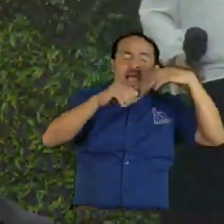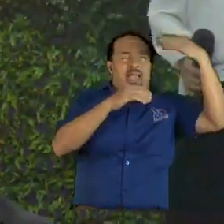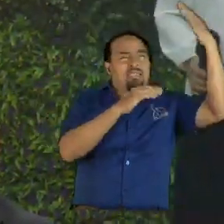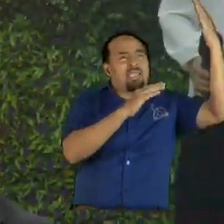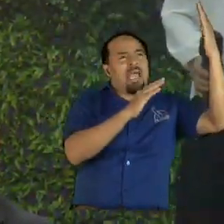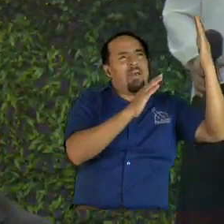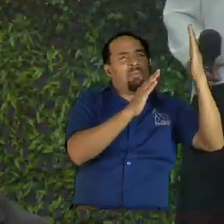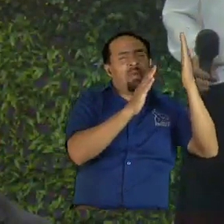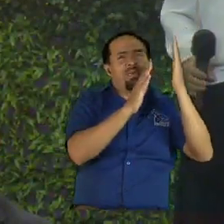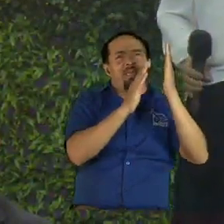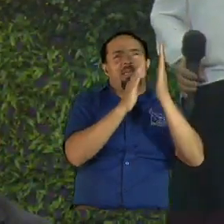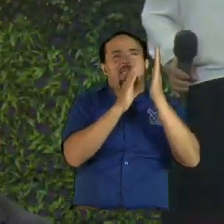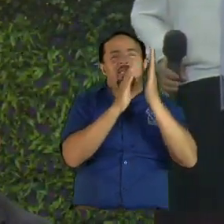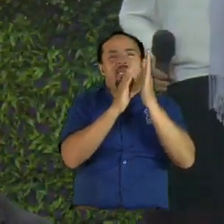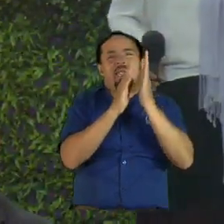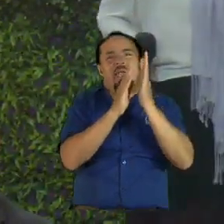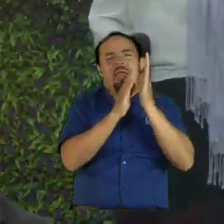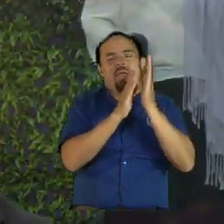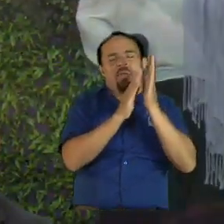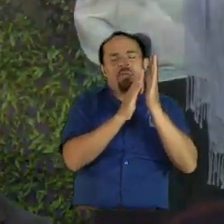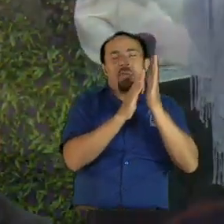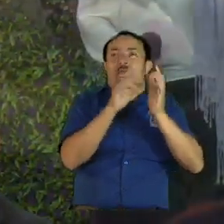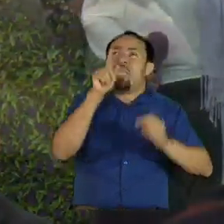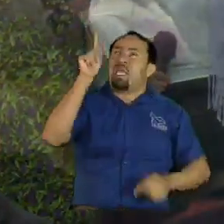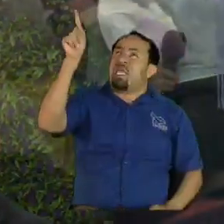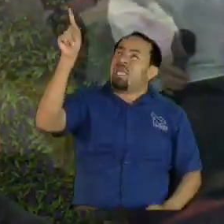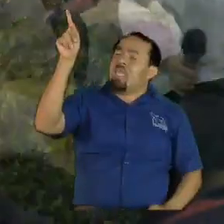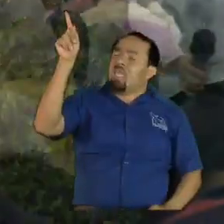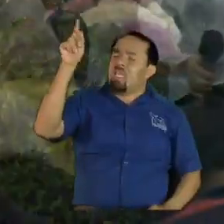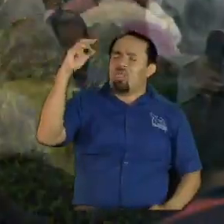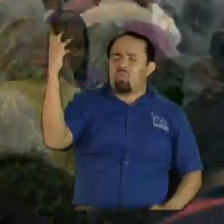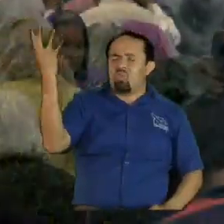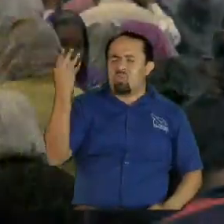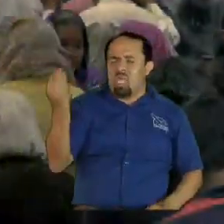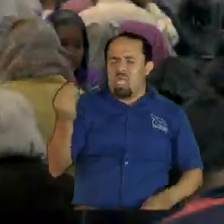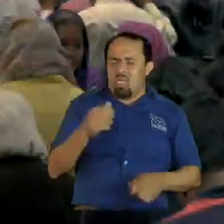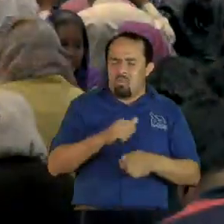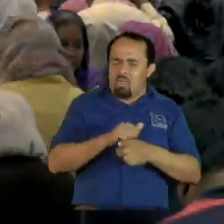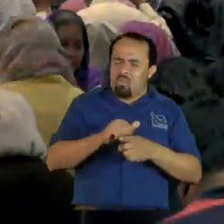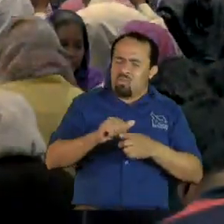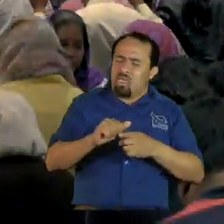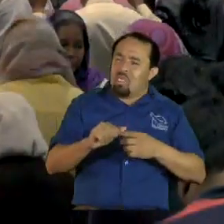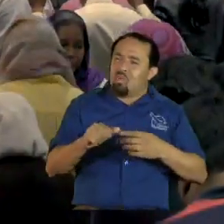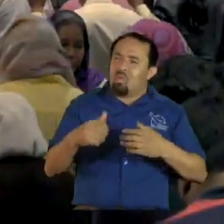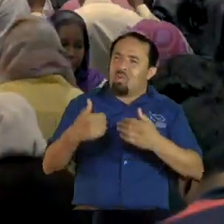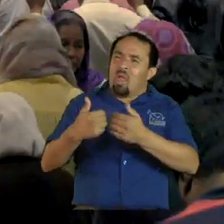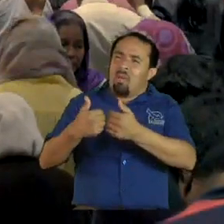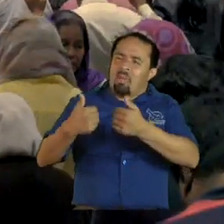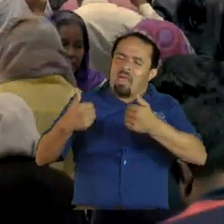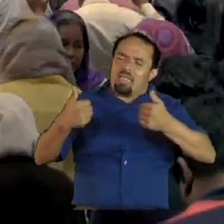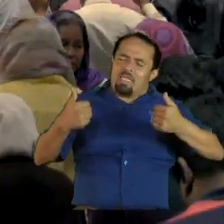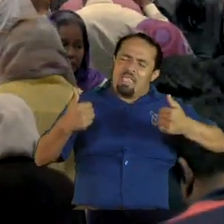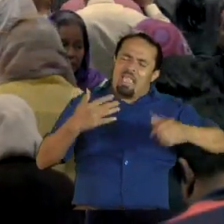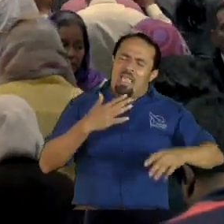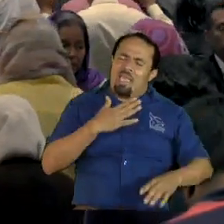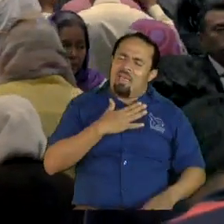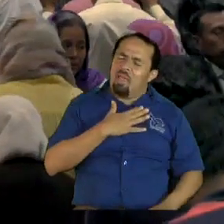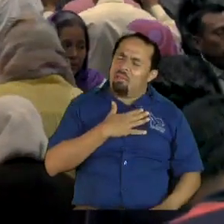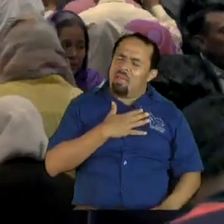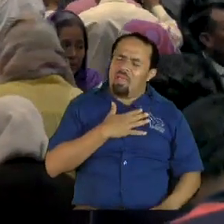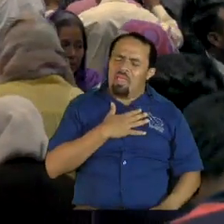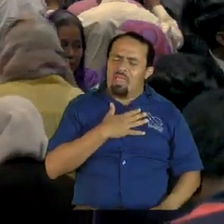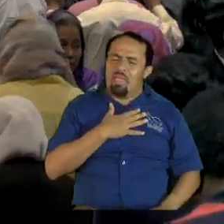nación. Ten piedad de tu creación. Espíritu Santo. En el nombre de Jesús, hazlo tú,